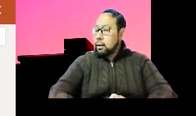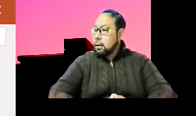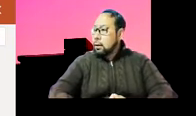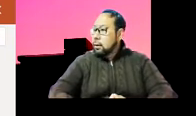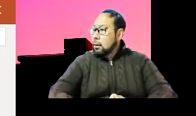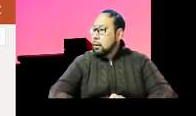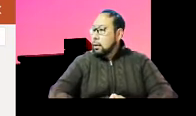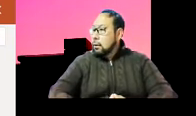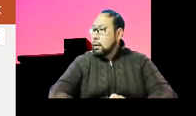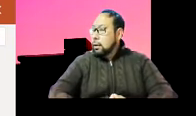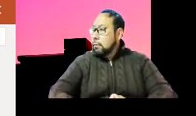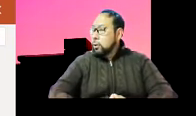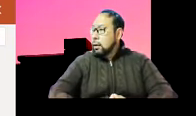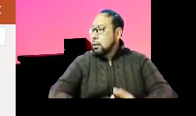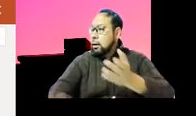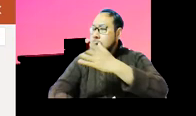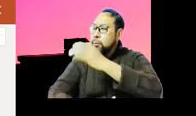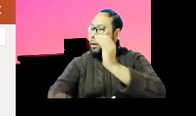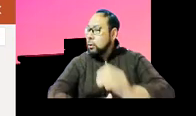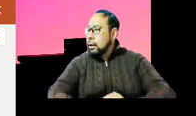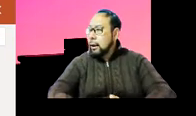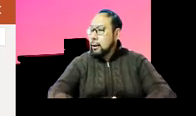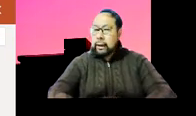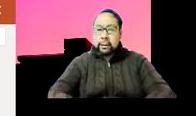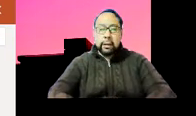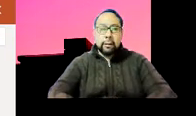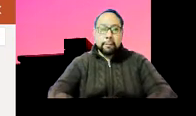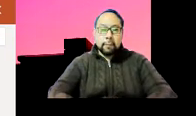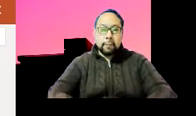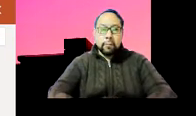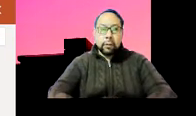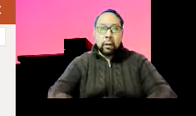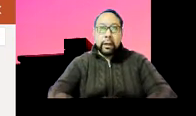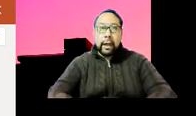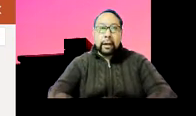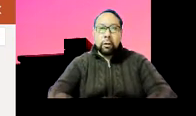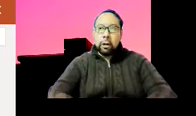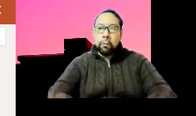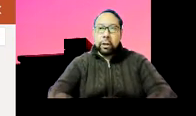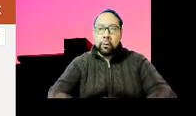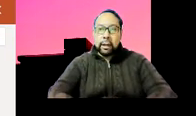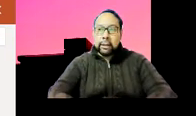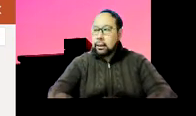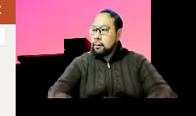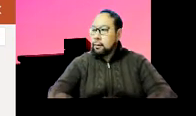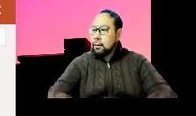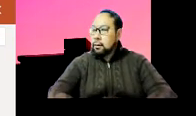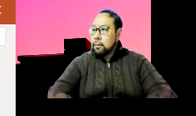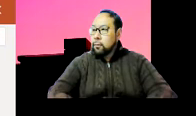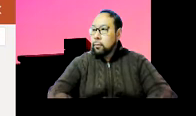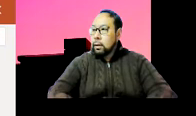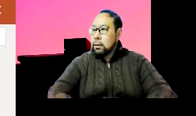bueno que se pudiera, se lo pusiéramos en la silla. Ya le dije, hazlo, lo pusiéramos en la silla.